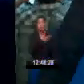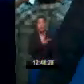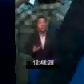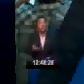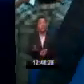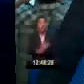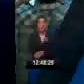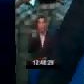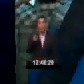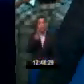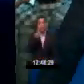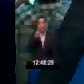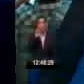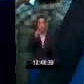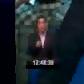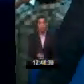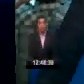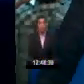Julio César Trujillo.